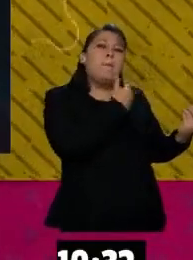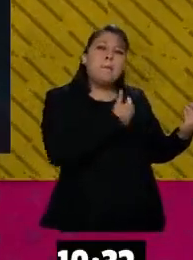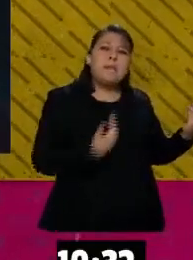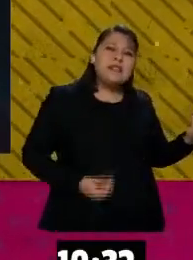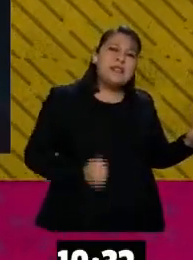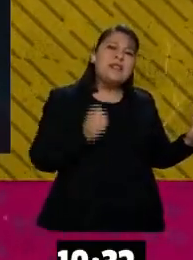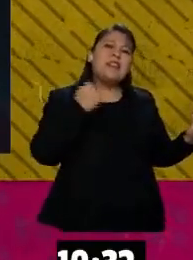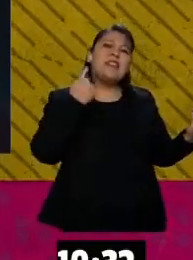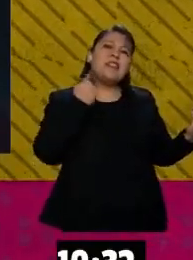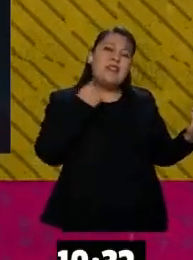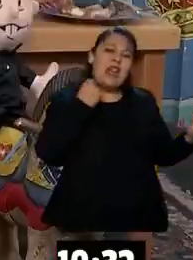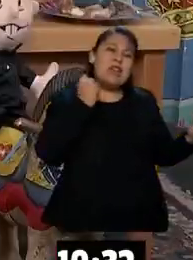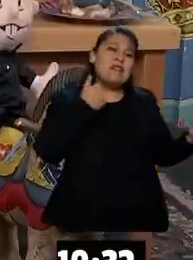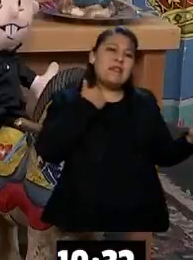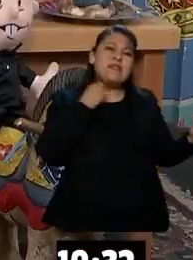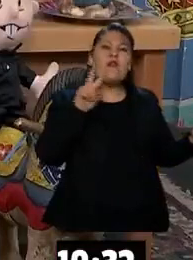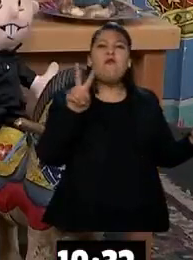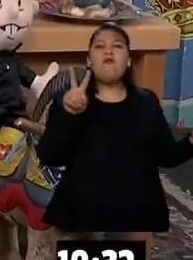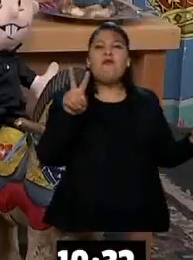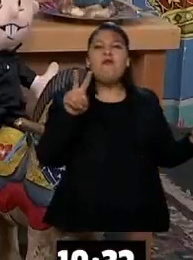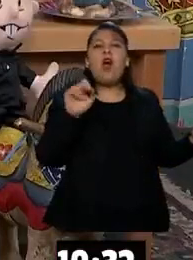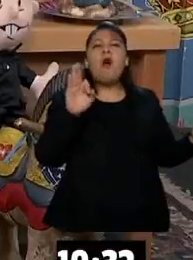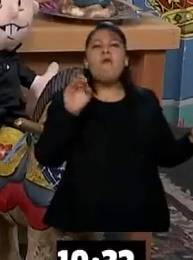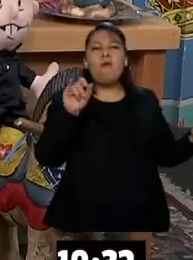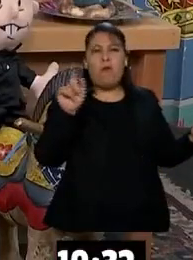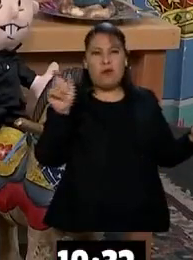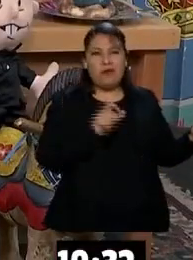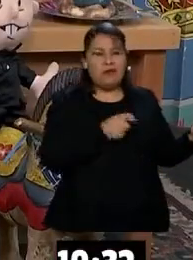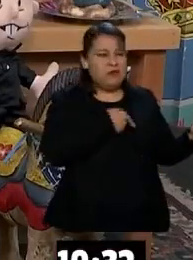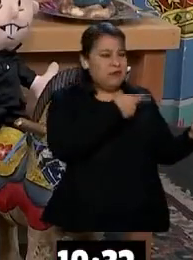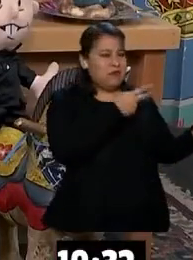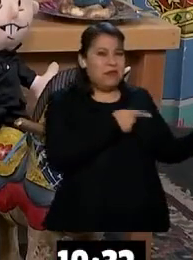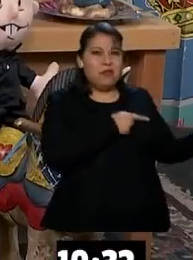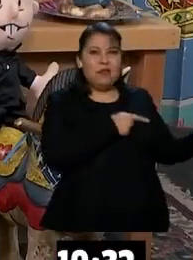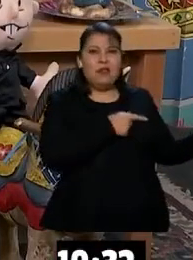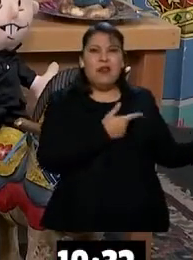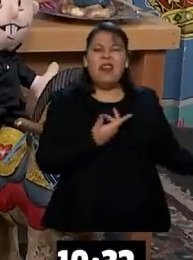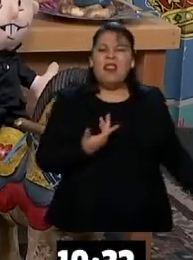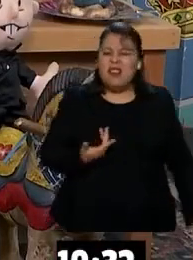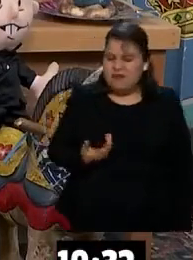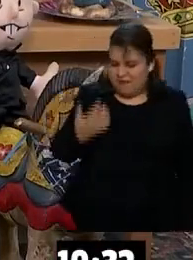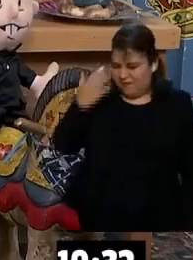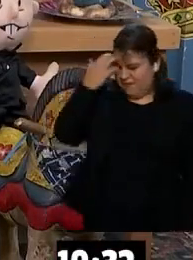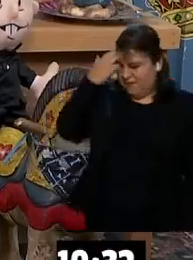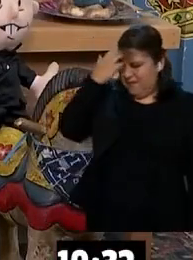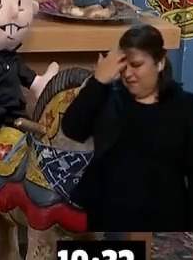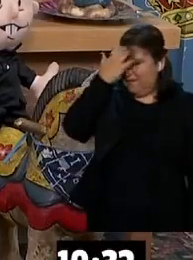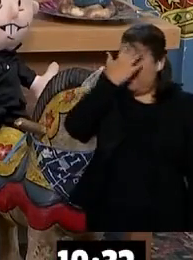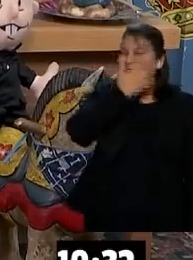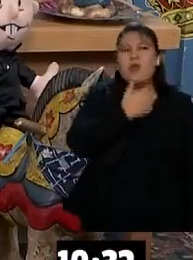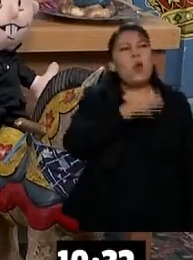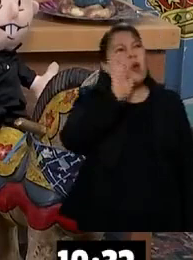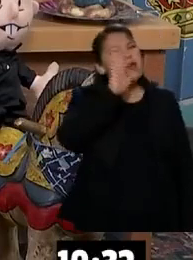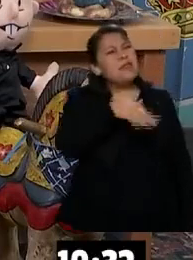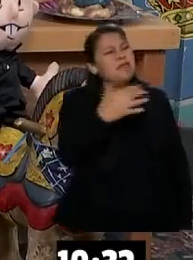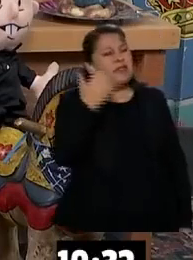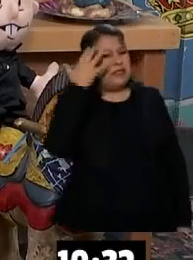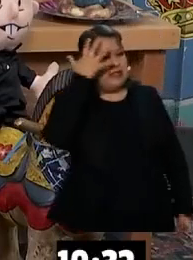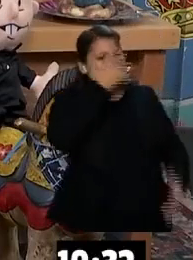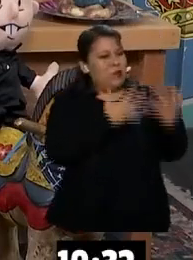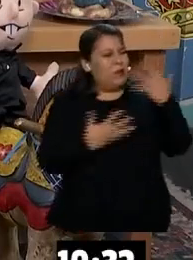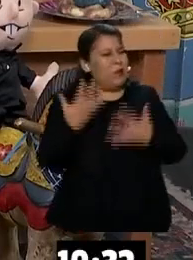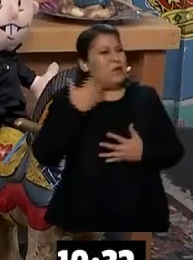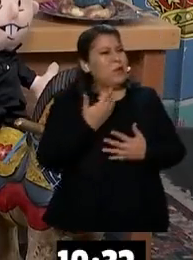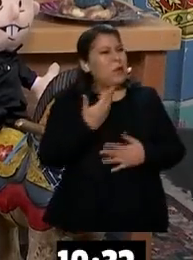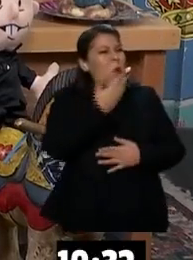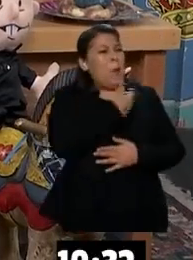lacra. Oye, ándale. ¿Por qué lo defenderá tanto mi cabecita de algodón? ¿Cuál es tu teoría? La teoría que yo